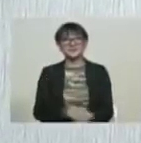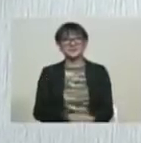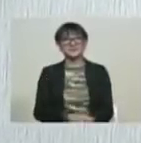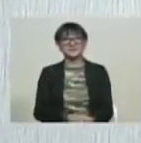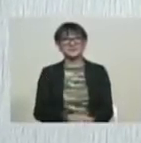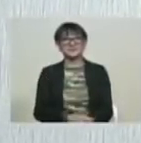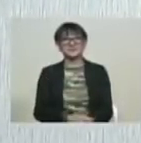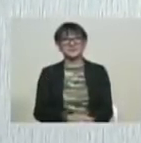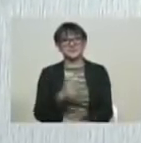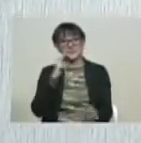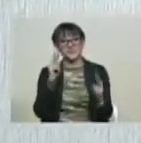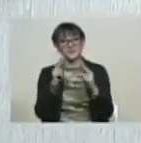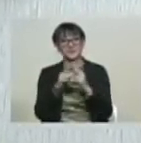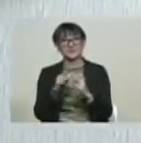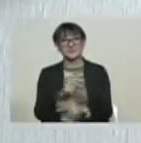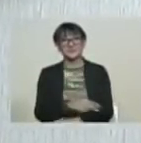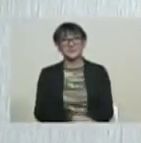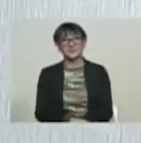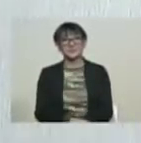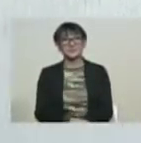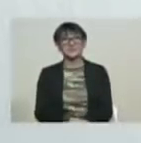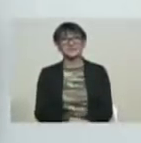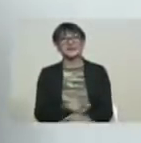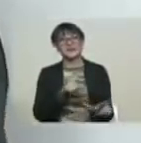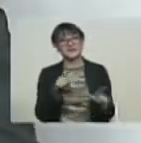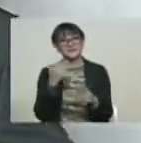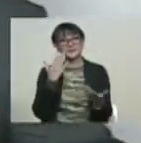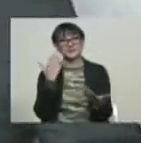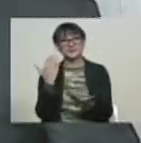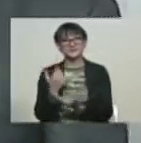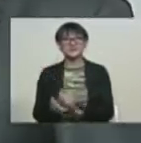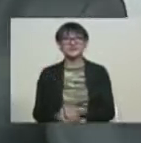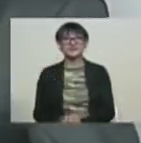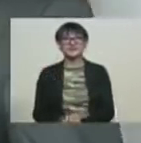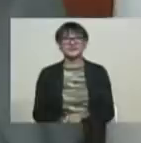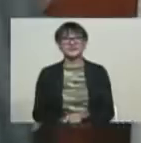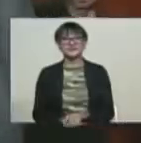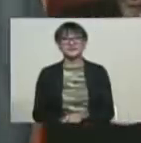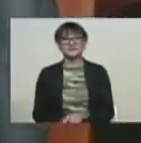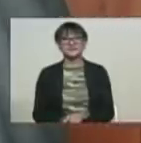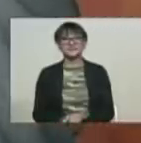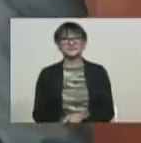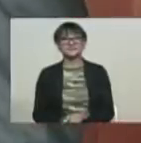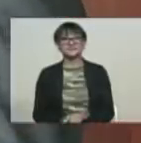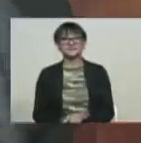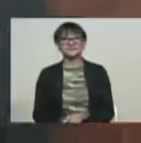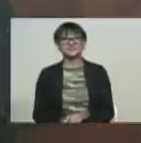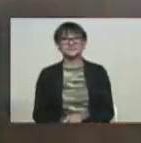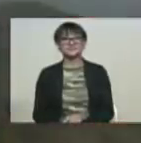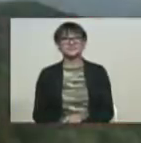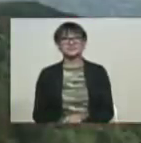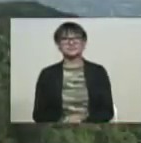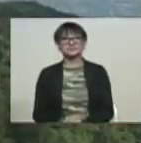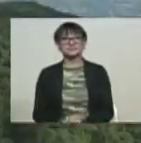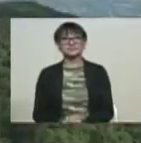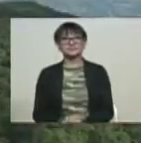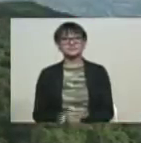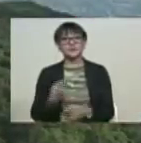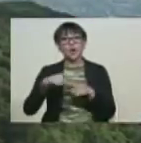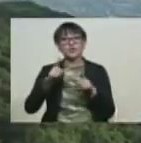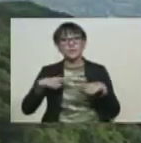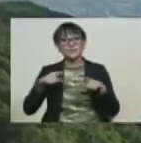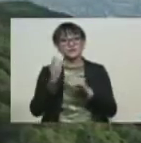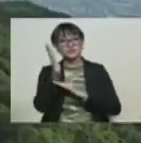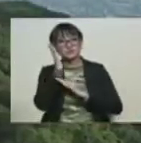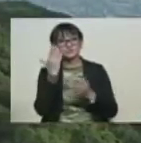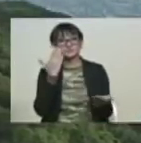Bueno, nos vemos. Listo, pues. Aquí está. Aquí encontramos en el área del vestir. Vamos a seguir a la otra habitación,